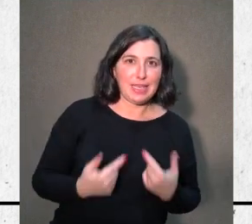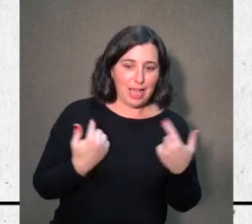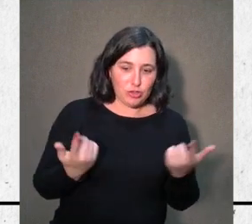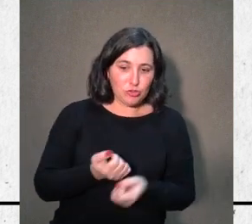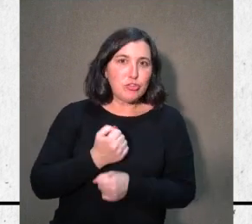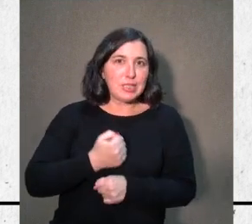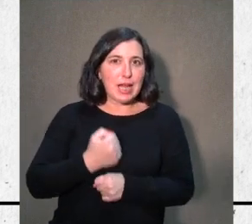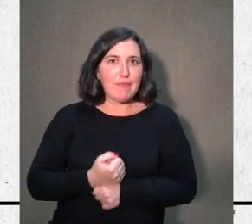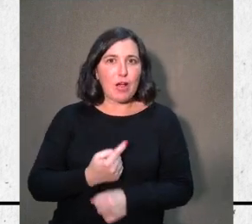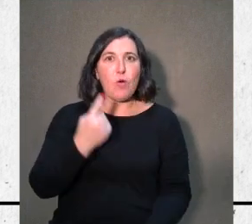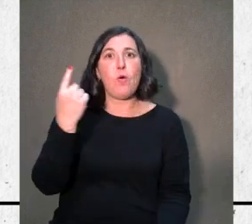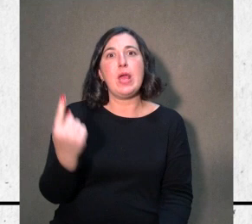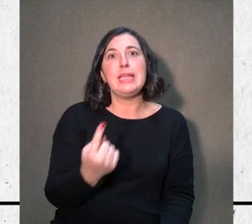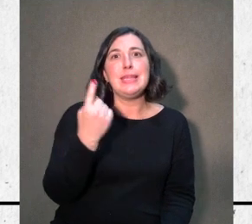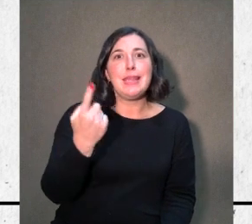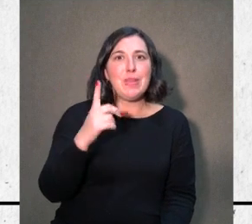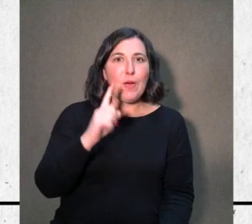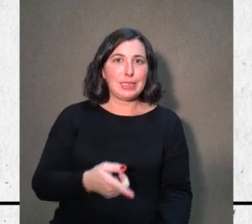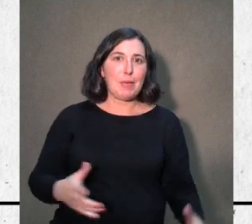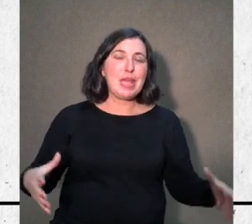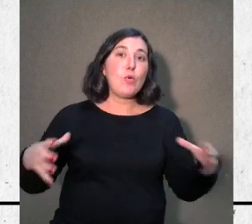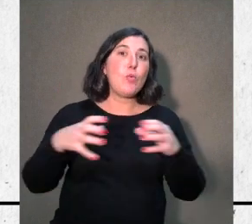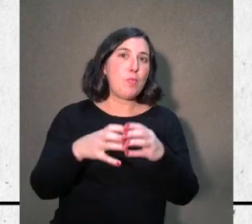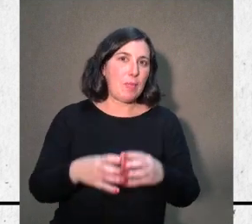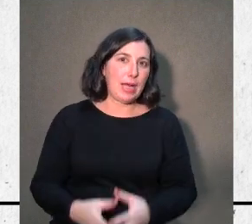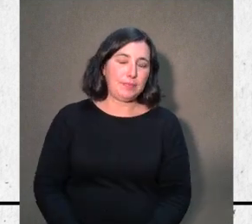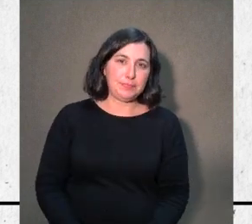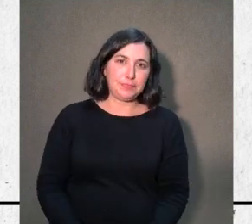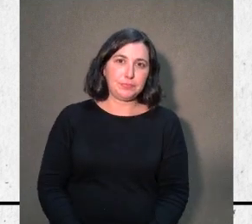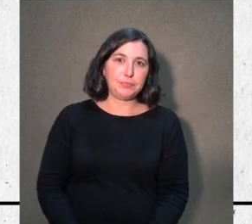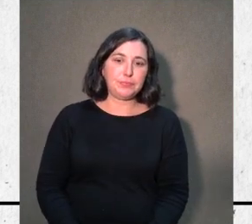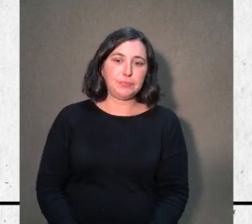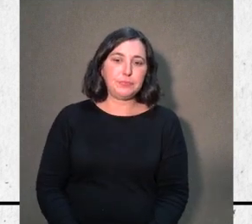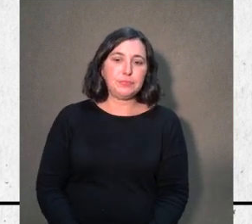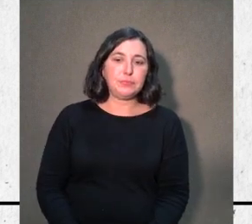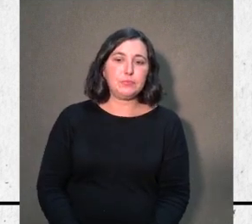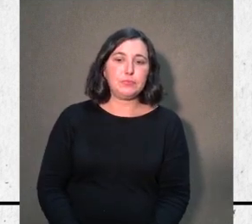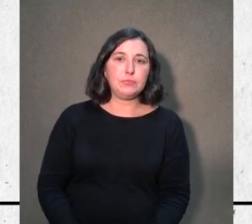grupal. Totalmente. Gracias, Virginia. Margarita.